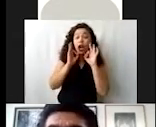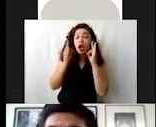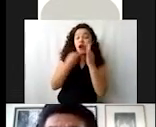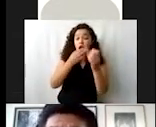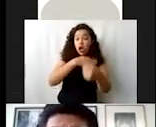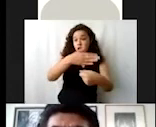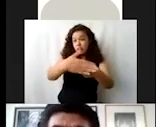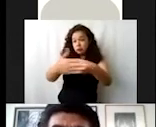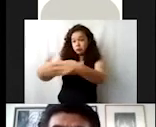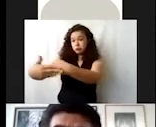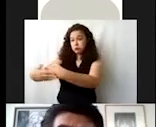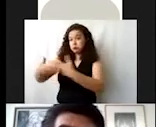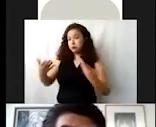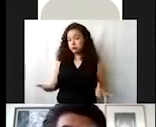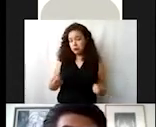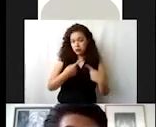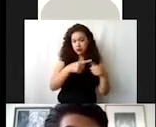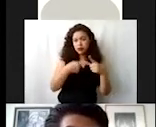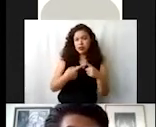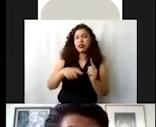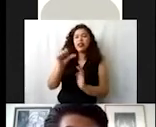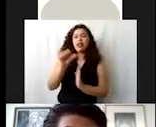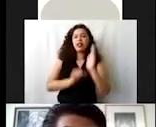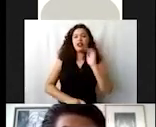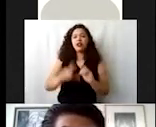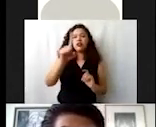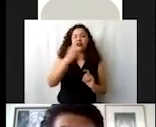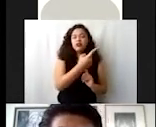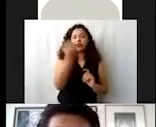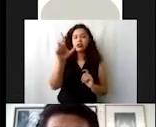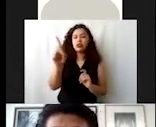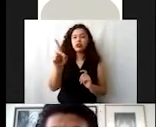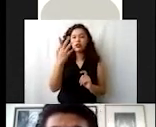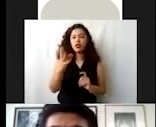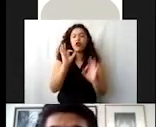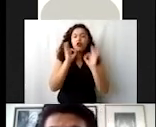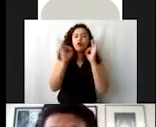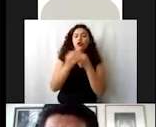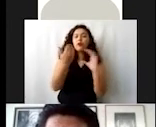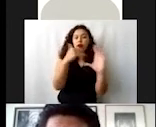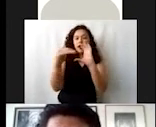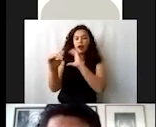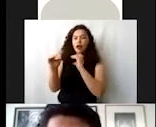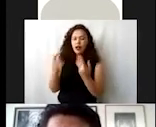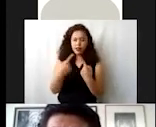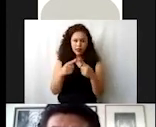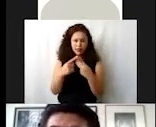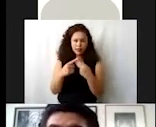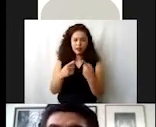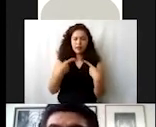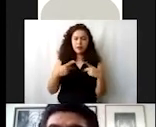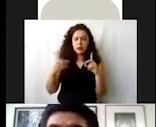notificarlo, ¿no? De acuerdo al 134, tiene otros medios de notificación, que puede ser una notificación